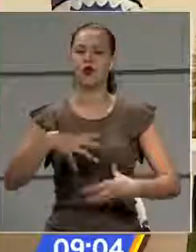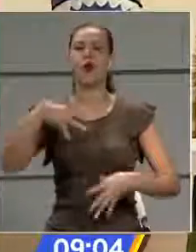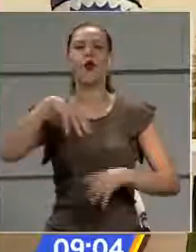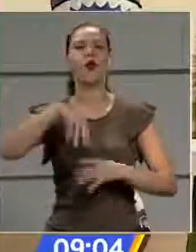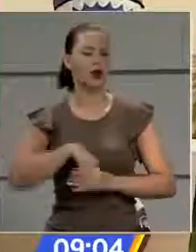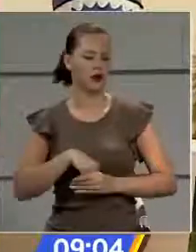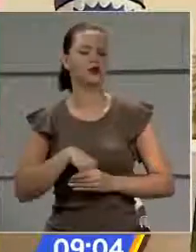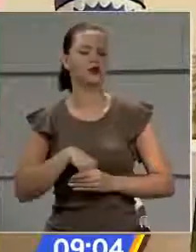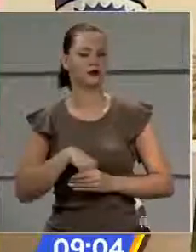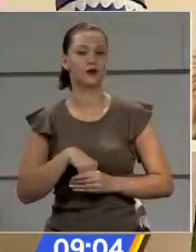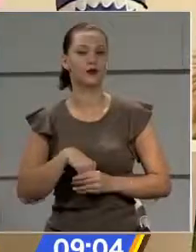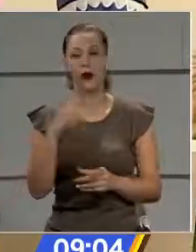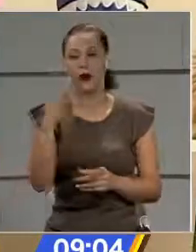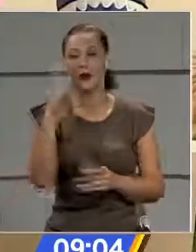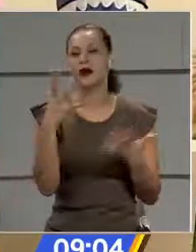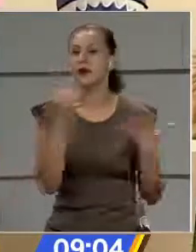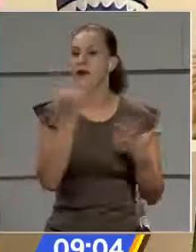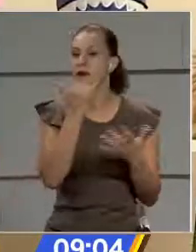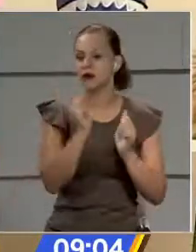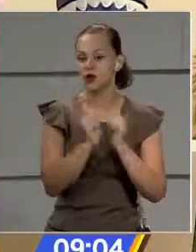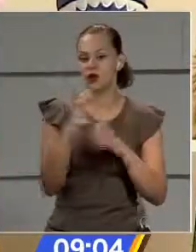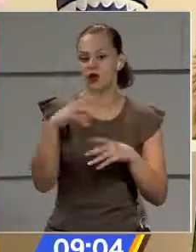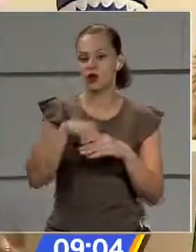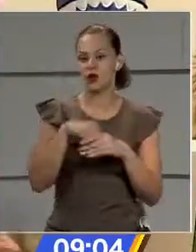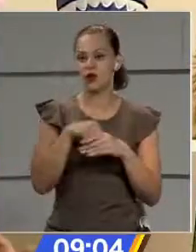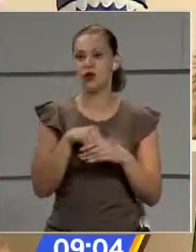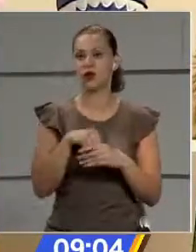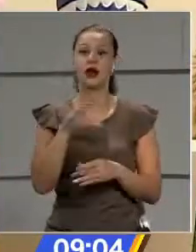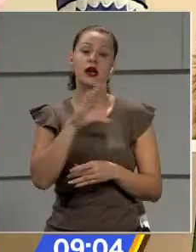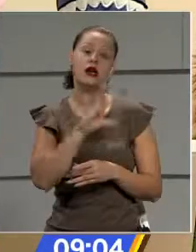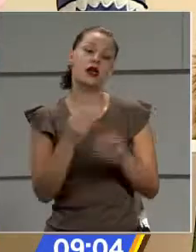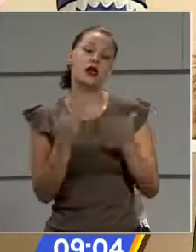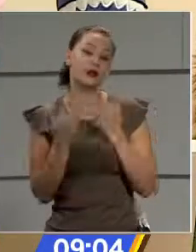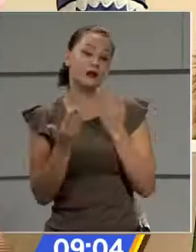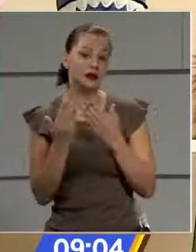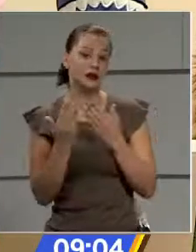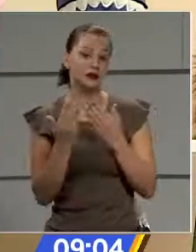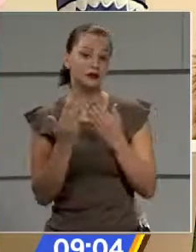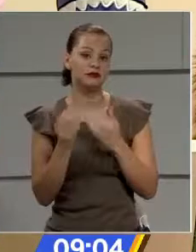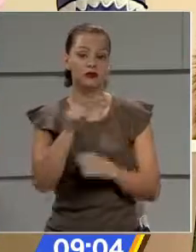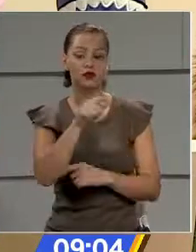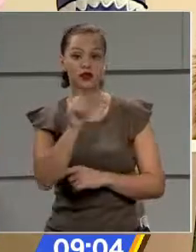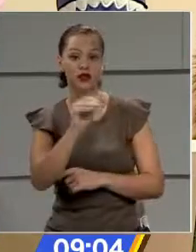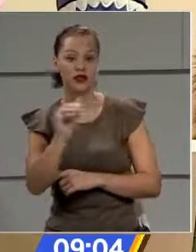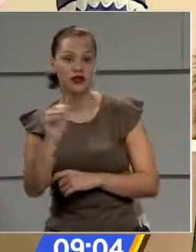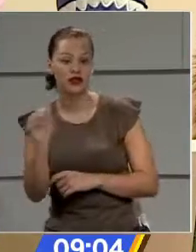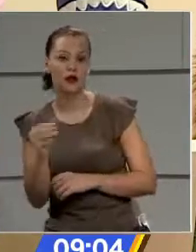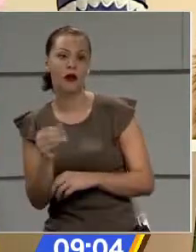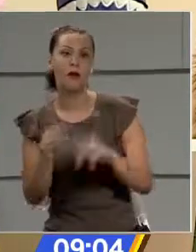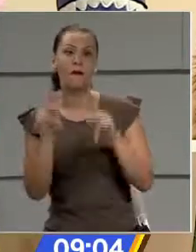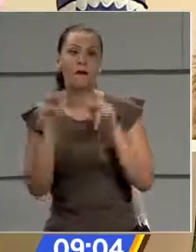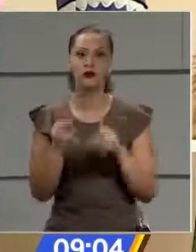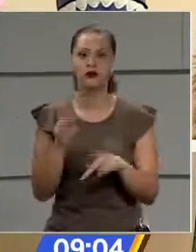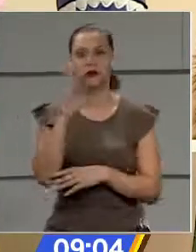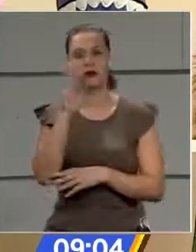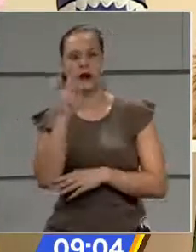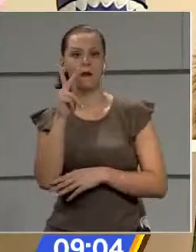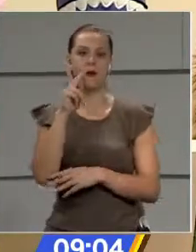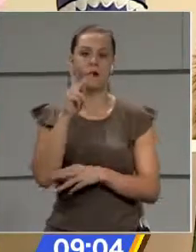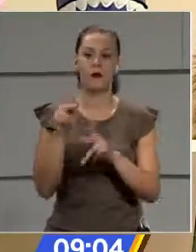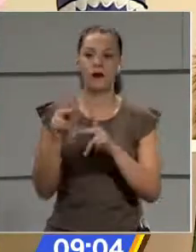órganos internos, a ver qué pasa con esos órganos. Y probablemente los chicos, cuando las personas, mamá o papá o